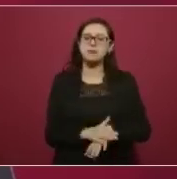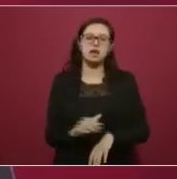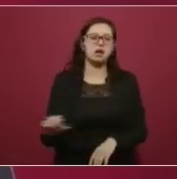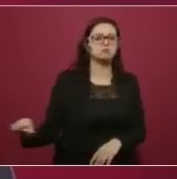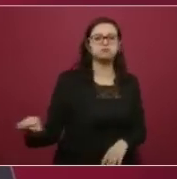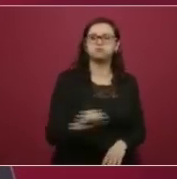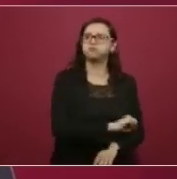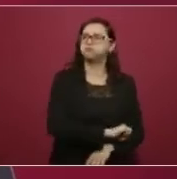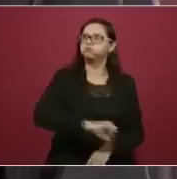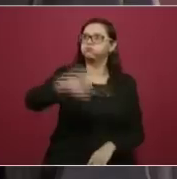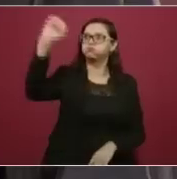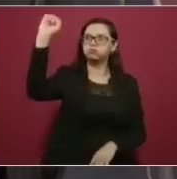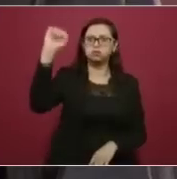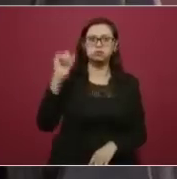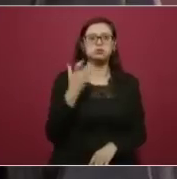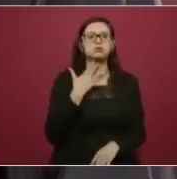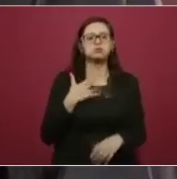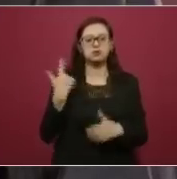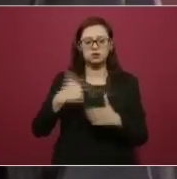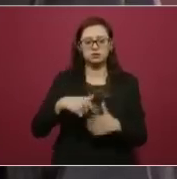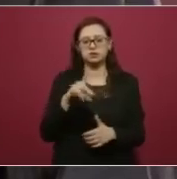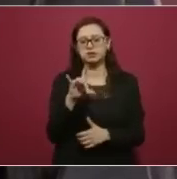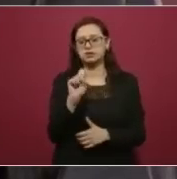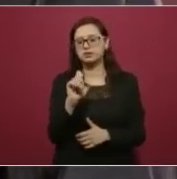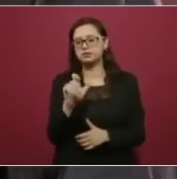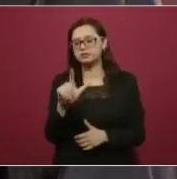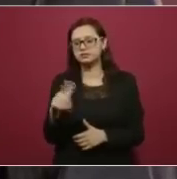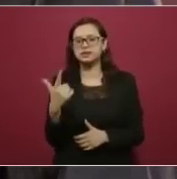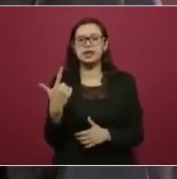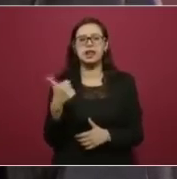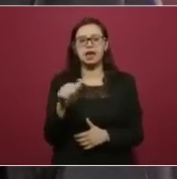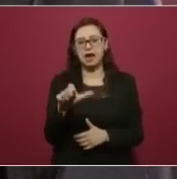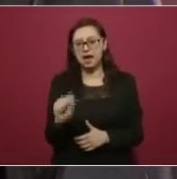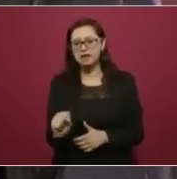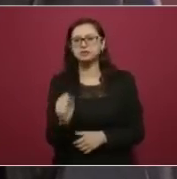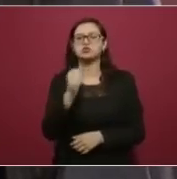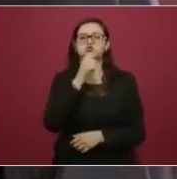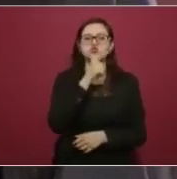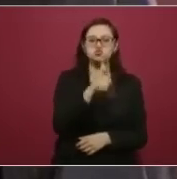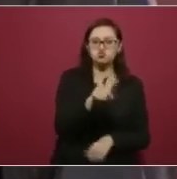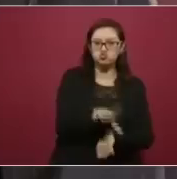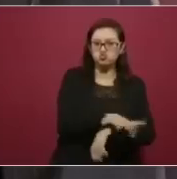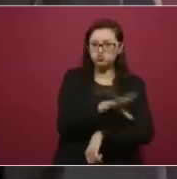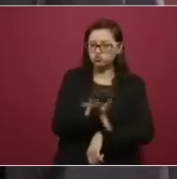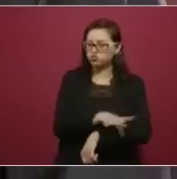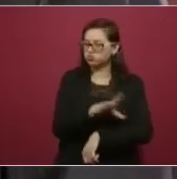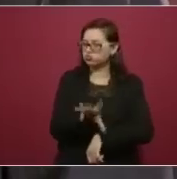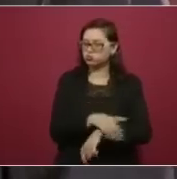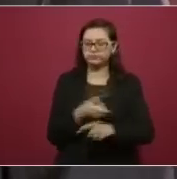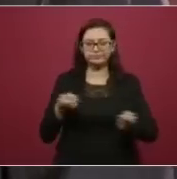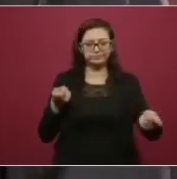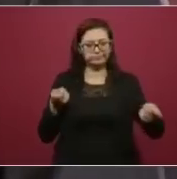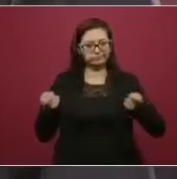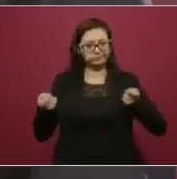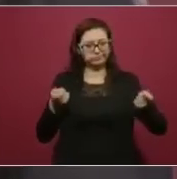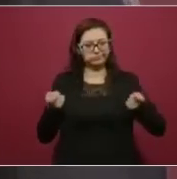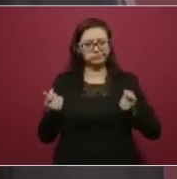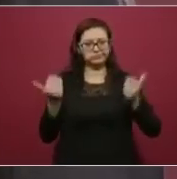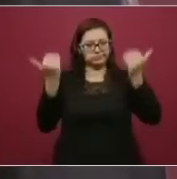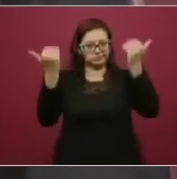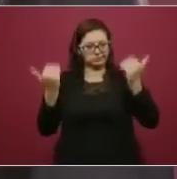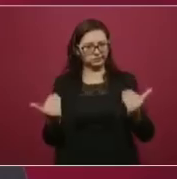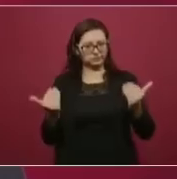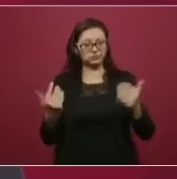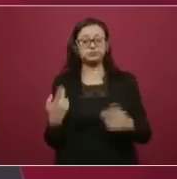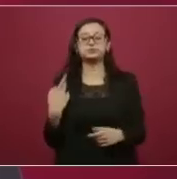en gasolinas, en diésel, en gas y en la luz, en la electricidad. Pero